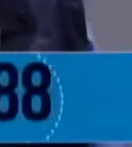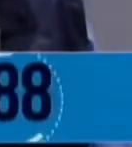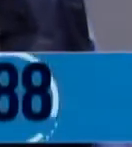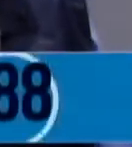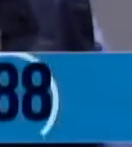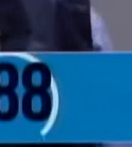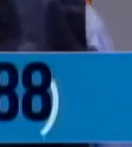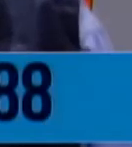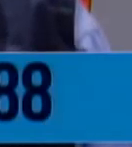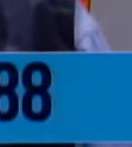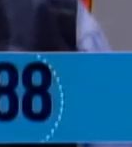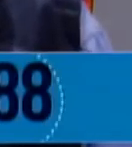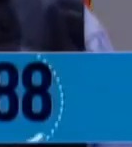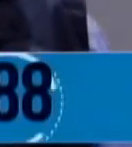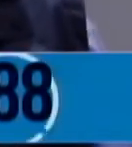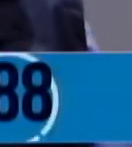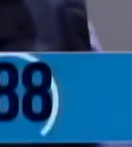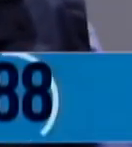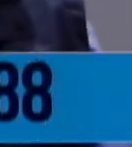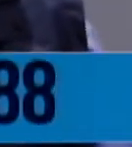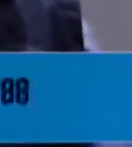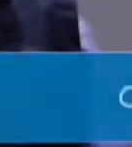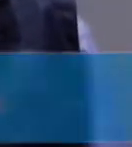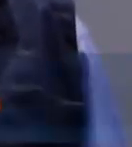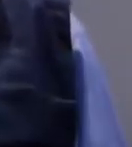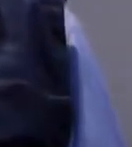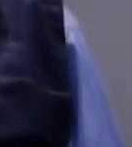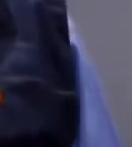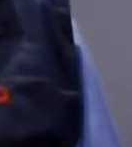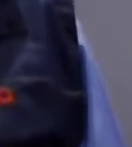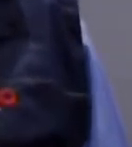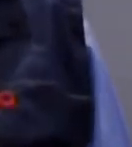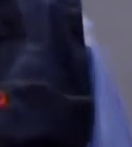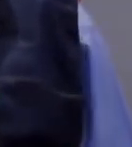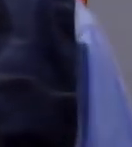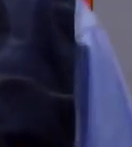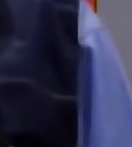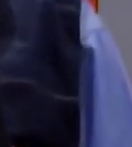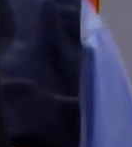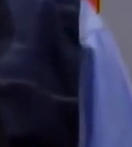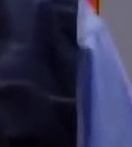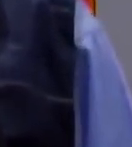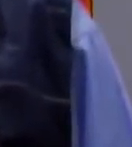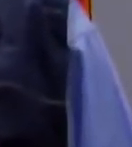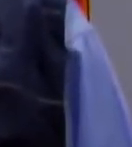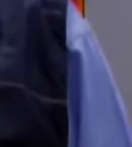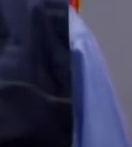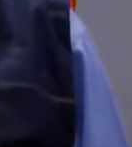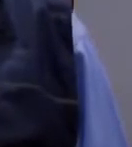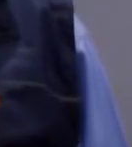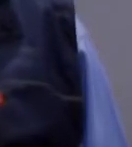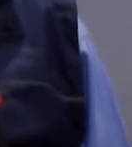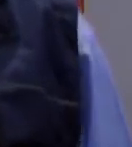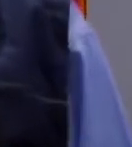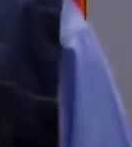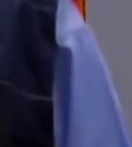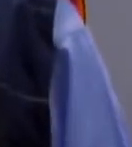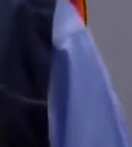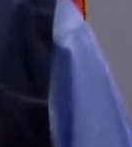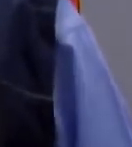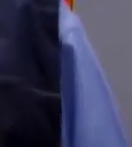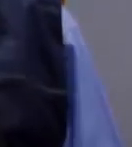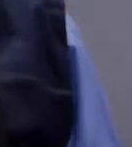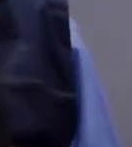esperemos que podamos sortear el tema legal, que es el que estamos en ese momento trabajando. Se ha